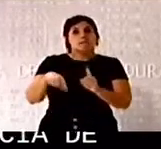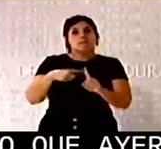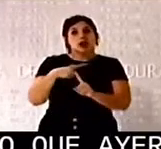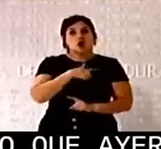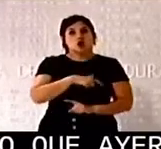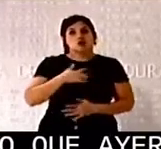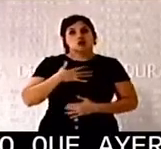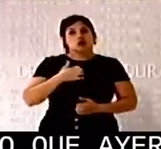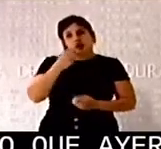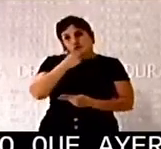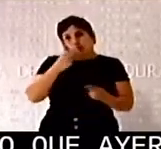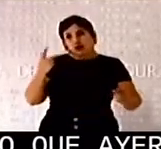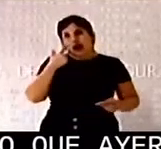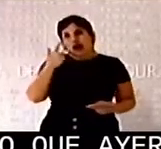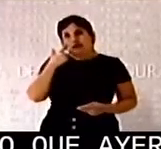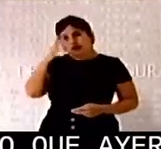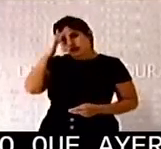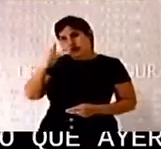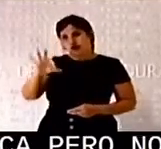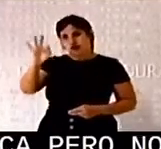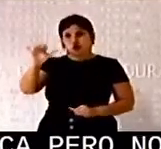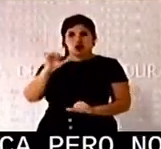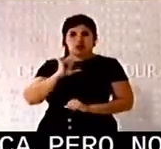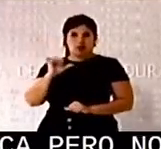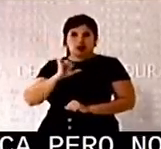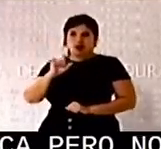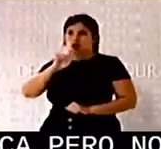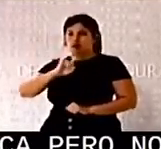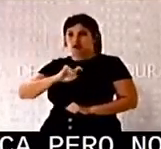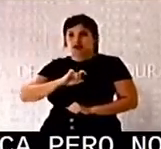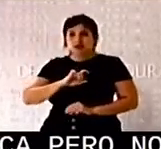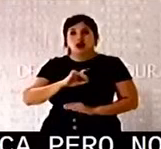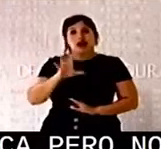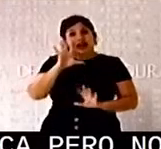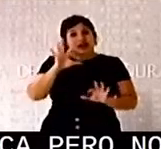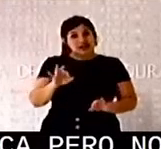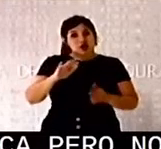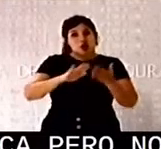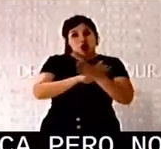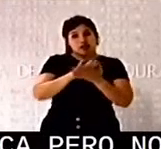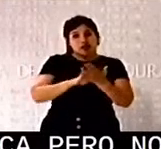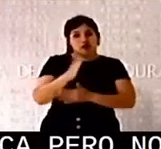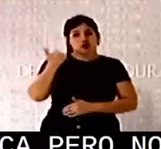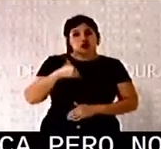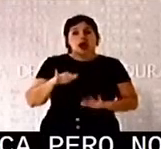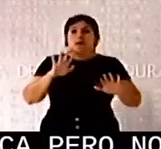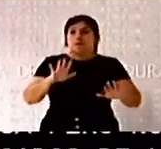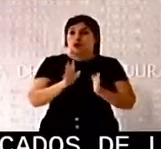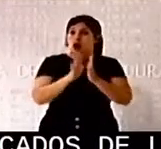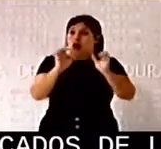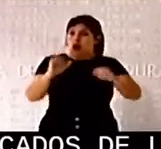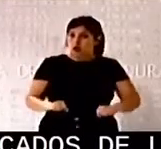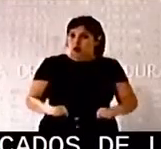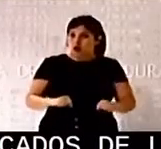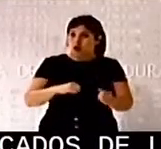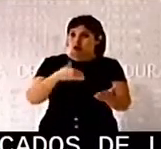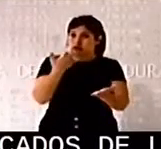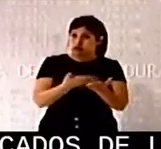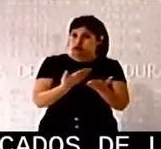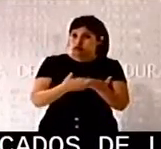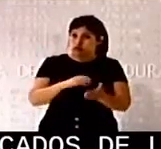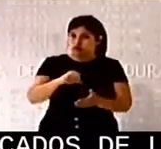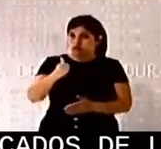en la Comisión de Salud Pública, pero no han enviado todavía los acuerdos ratificados de la Comisión de Salud Pública. Si así se